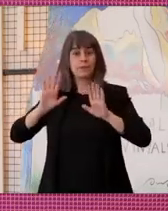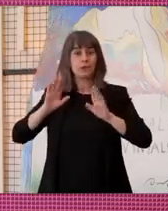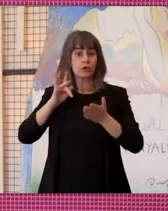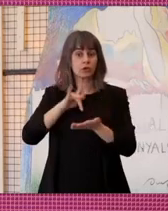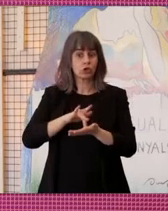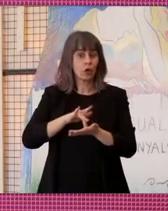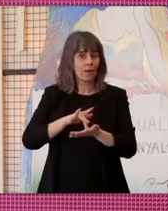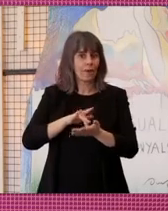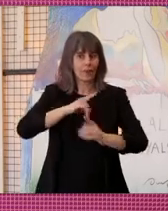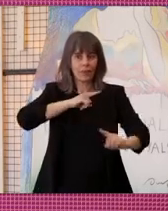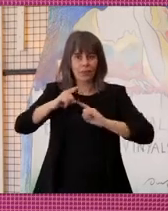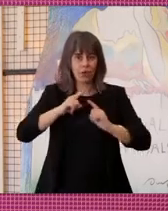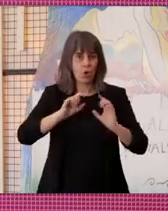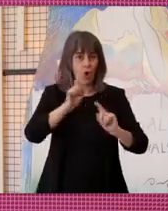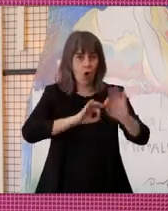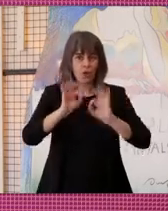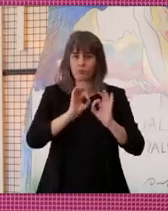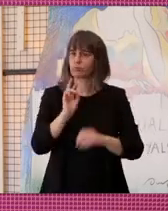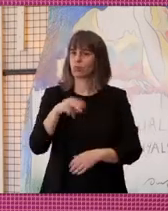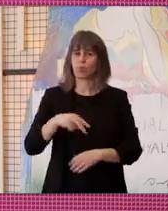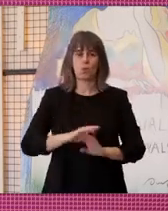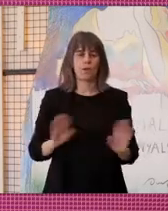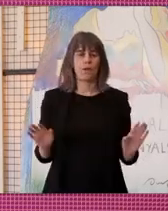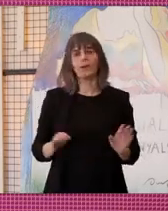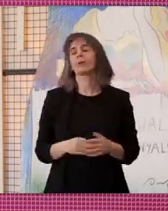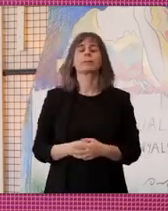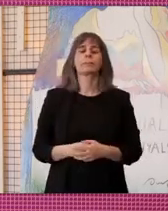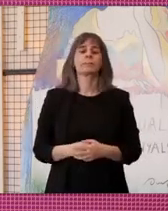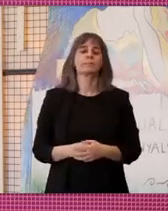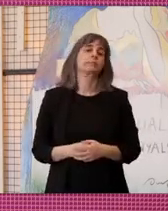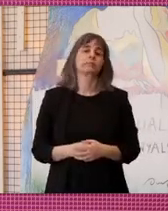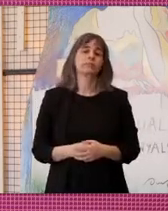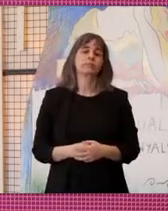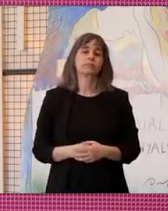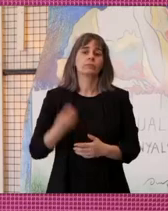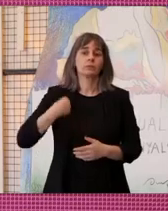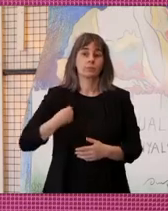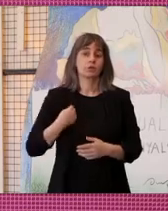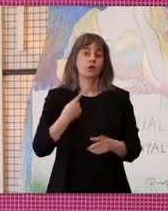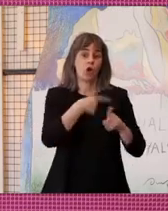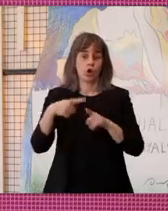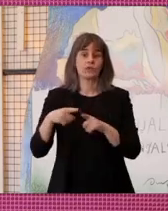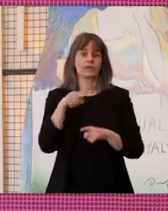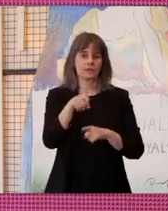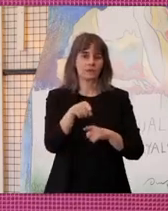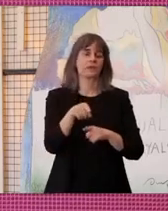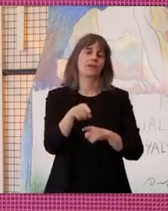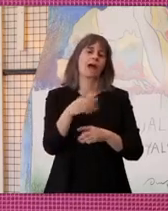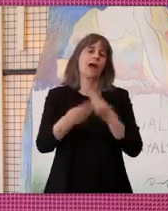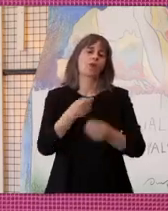dirigido una organización y ya sabéis que ese tipo de cosas se hacen por concursos